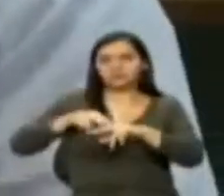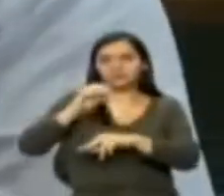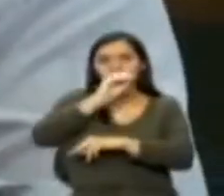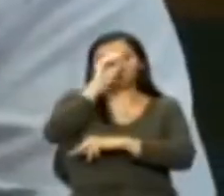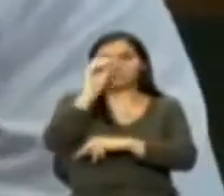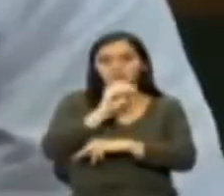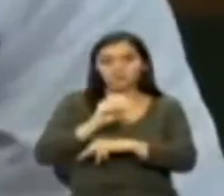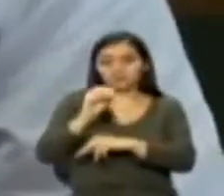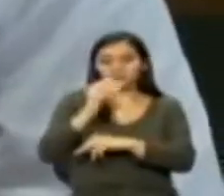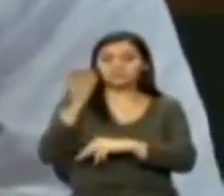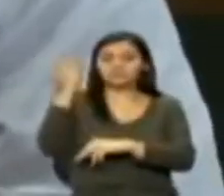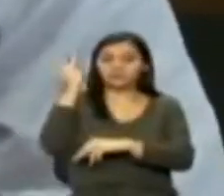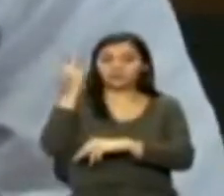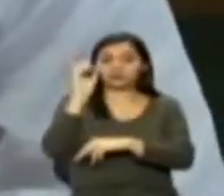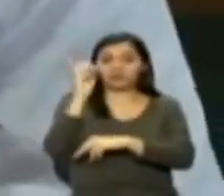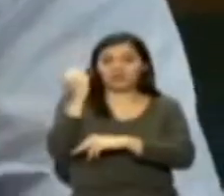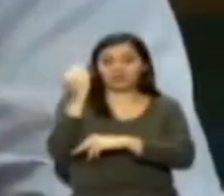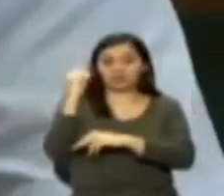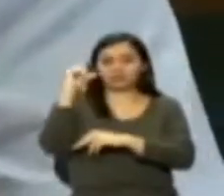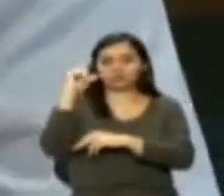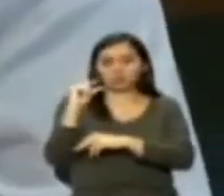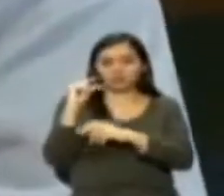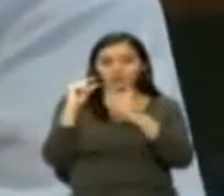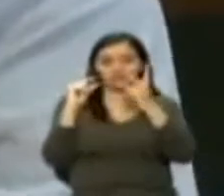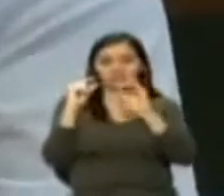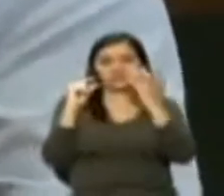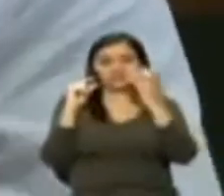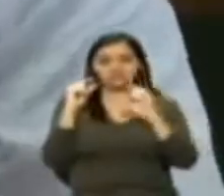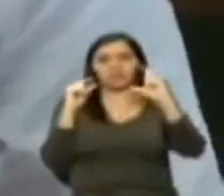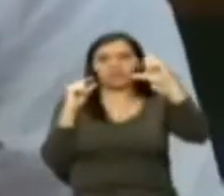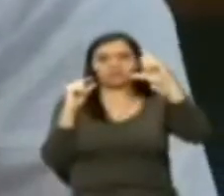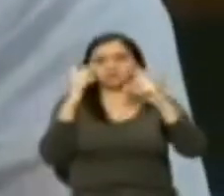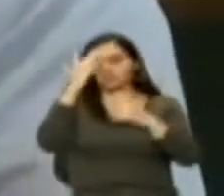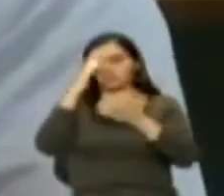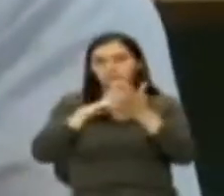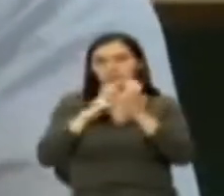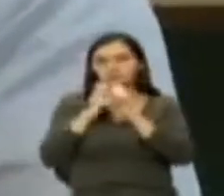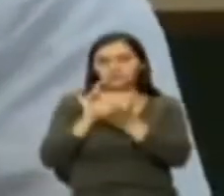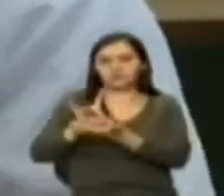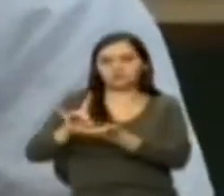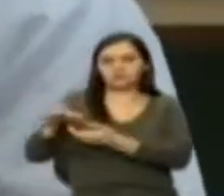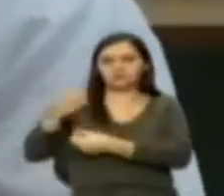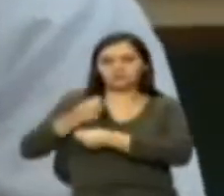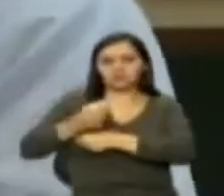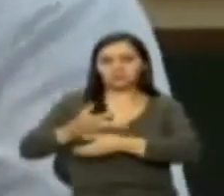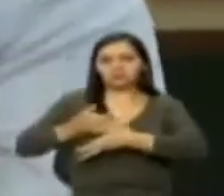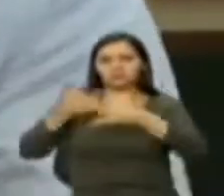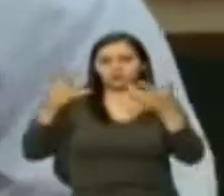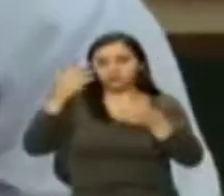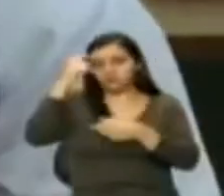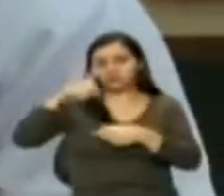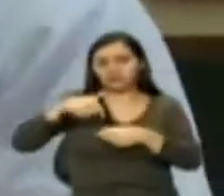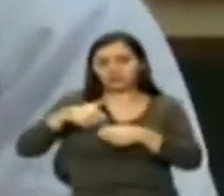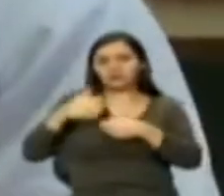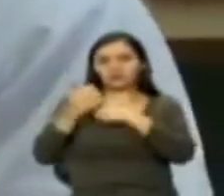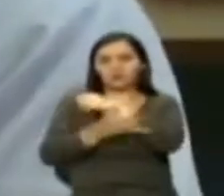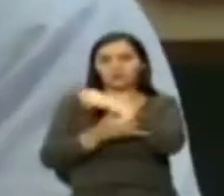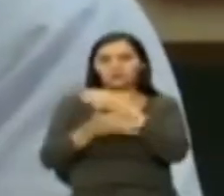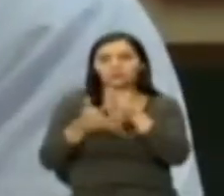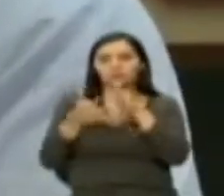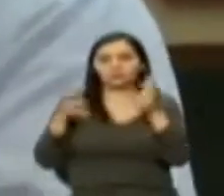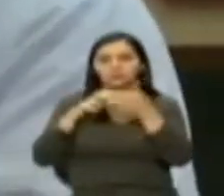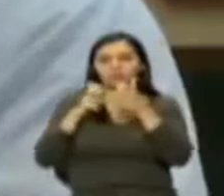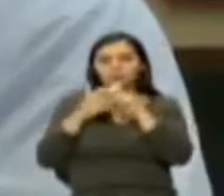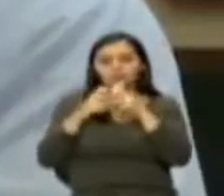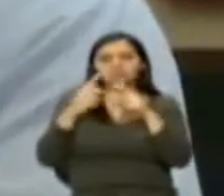2014. Sectores de la oposición han manifestado que la situación del desempleo en el país es crítica, pese a que varias